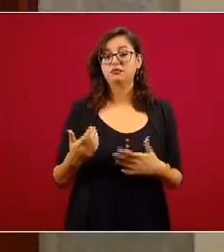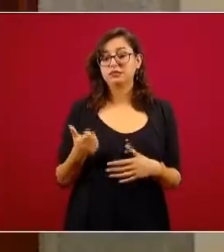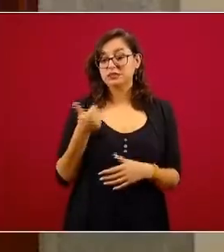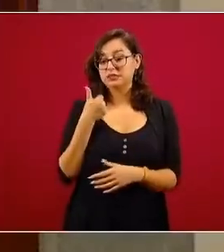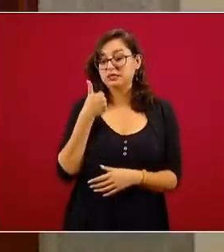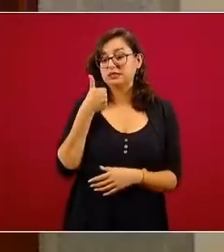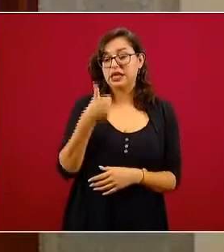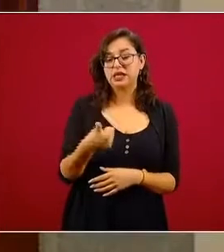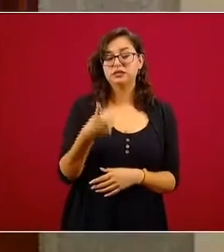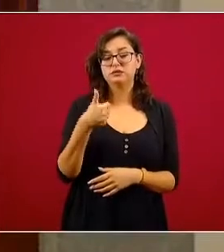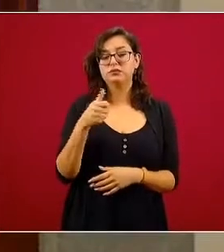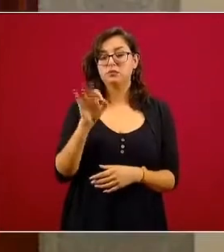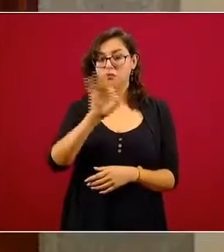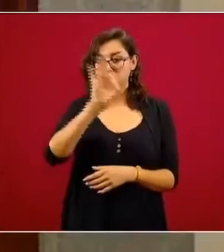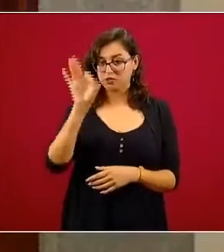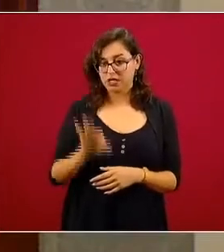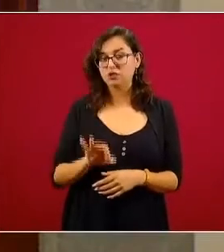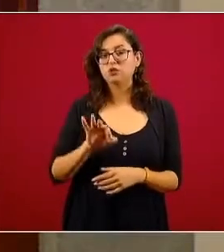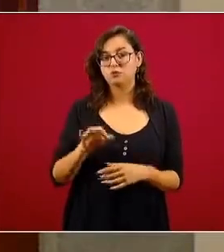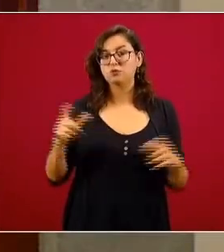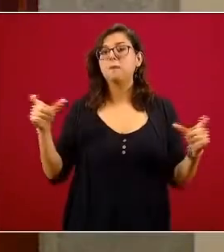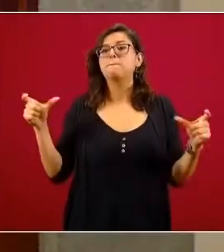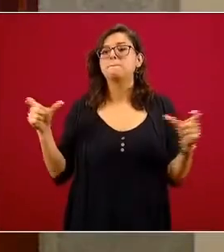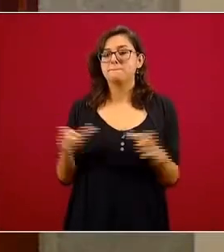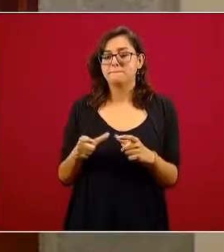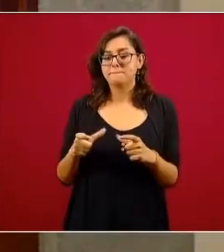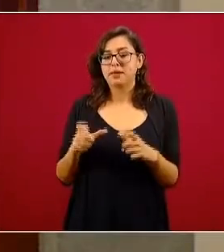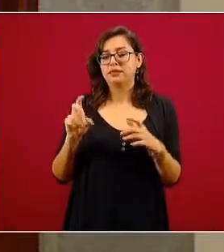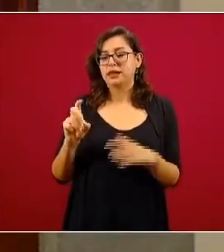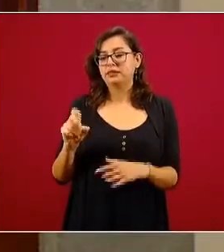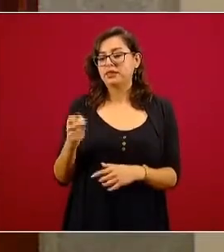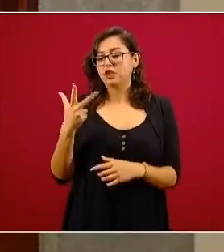hoy es de 6%, ya que serían